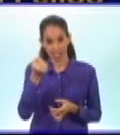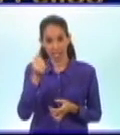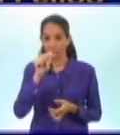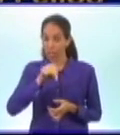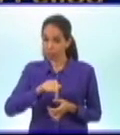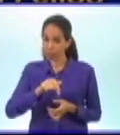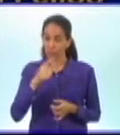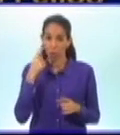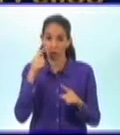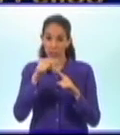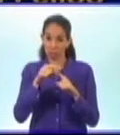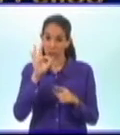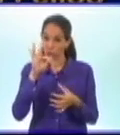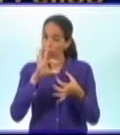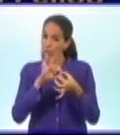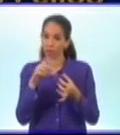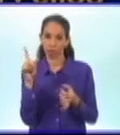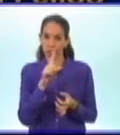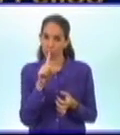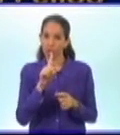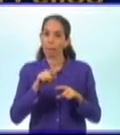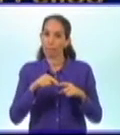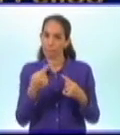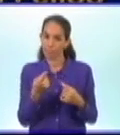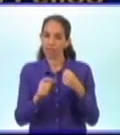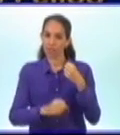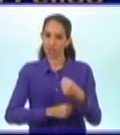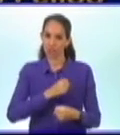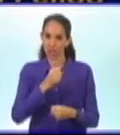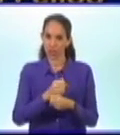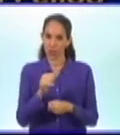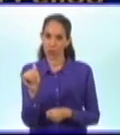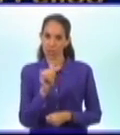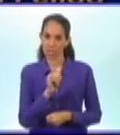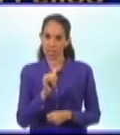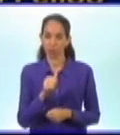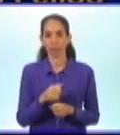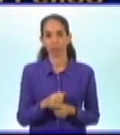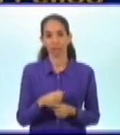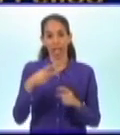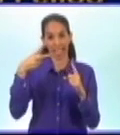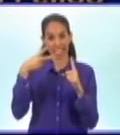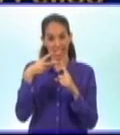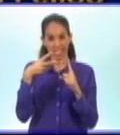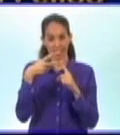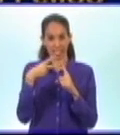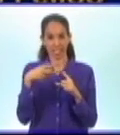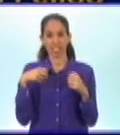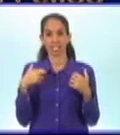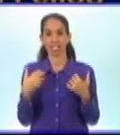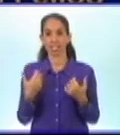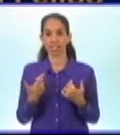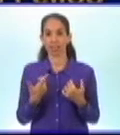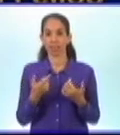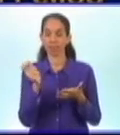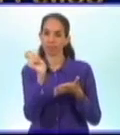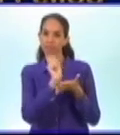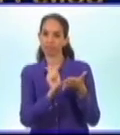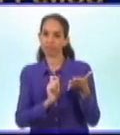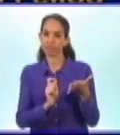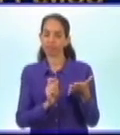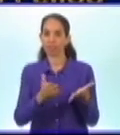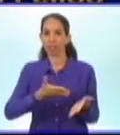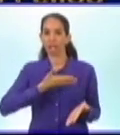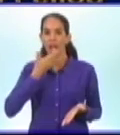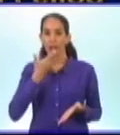pueden constituir recursos expresivos. Y en el segundo ejemplo, es un texto del escritor cubano Samuel